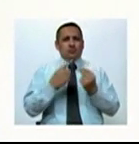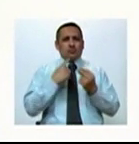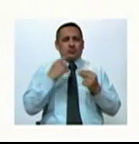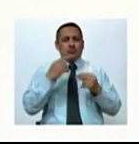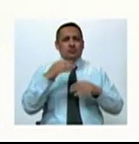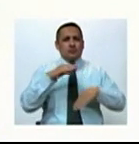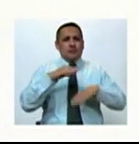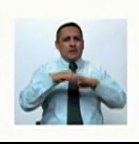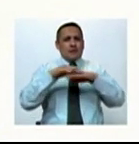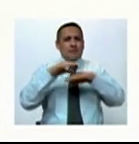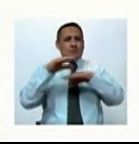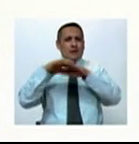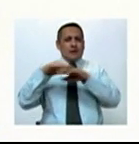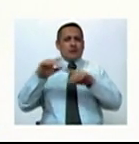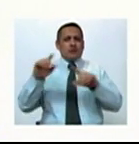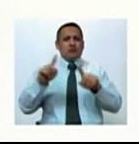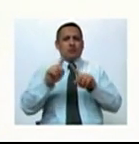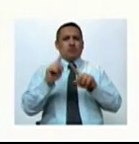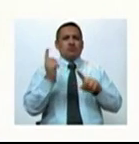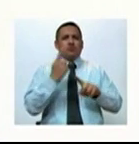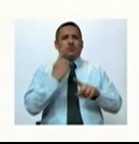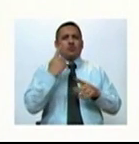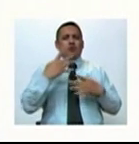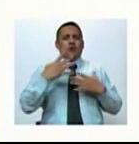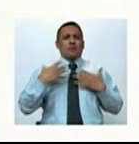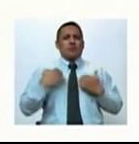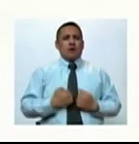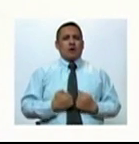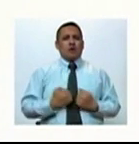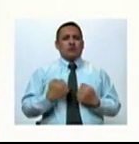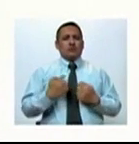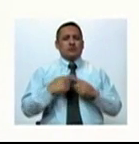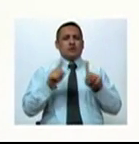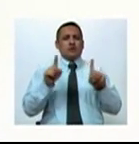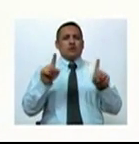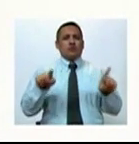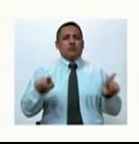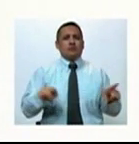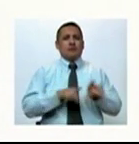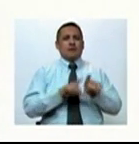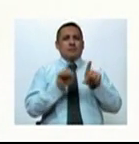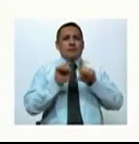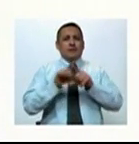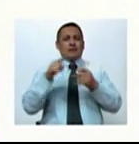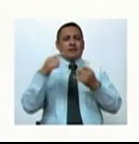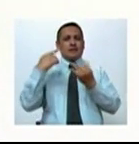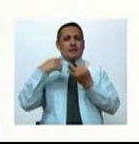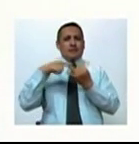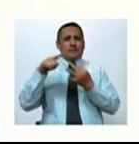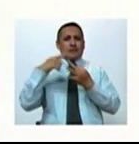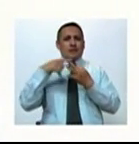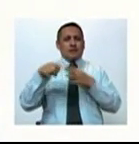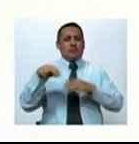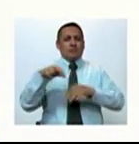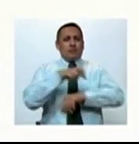diversos artículos, no solo de abogados, sino de diversos